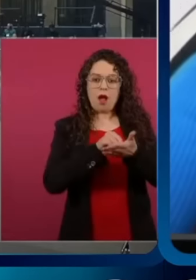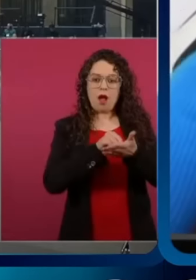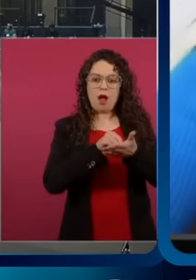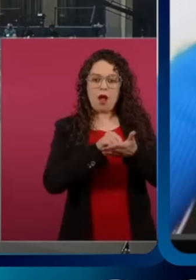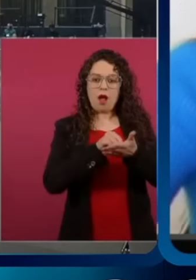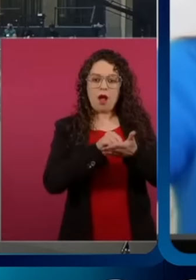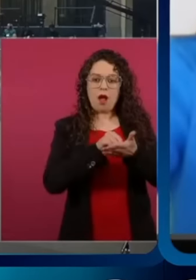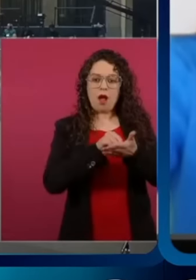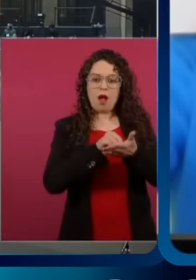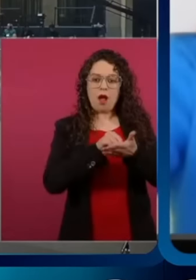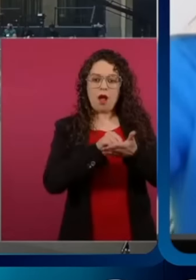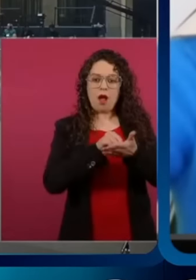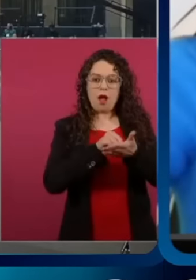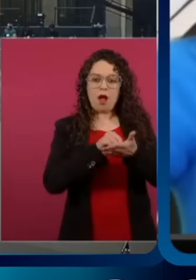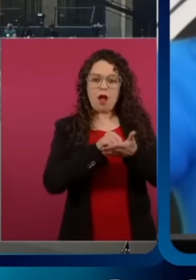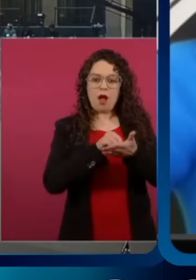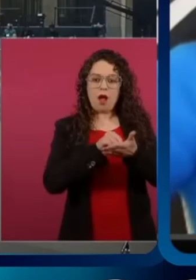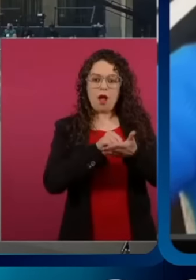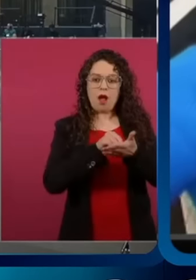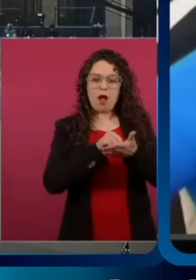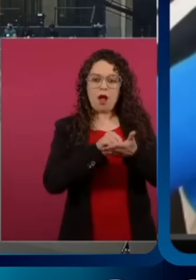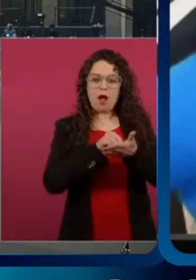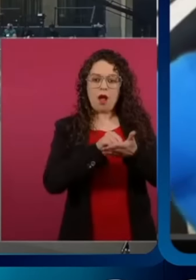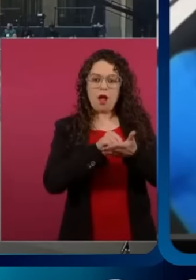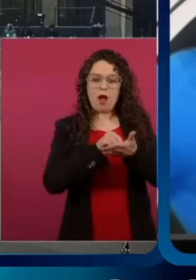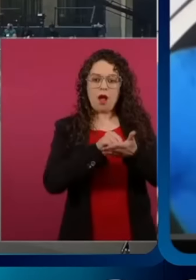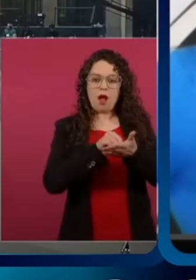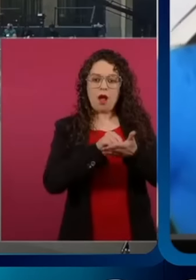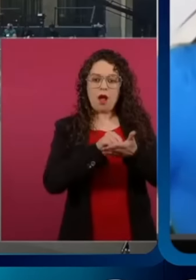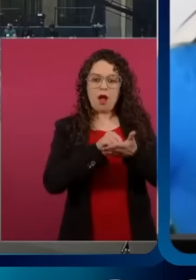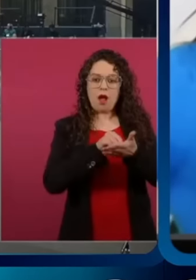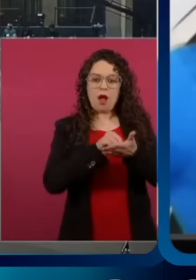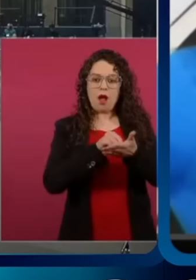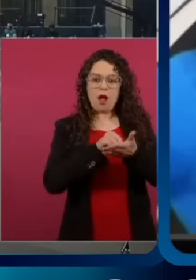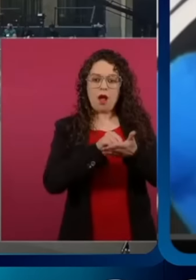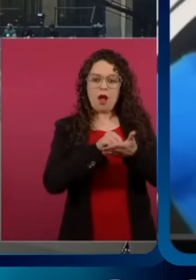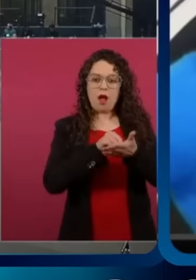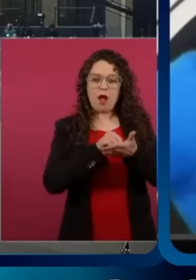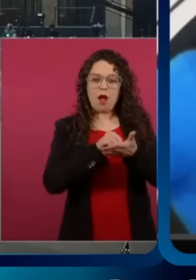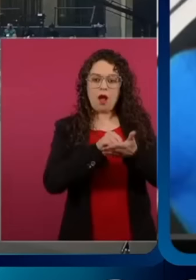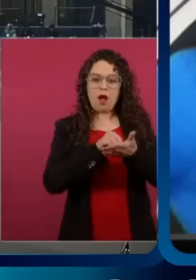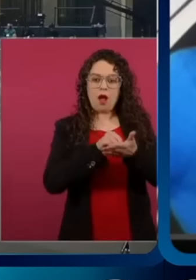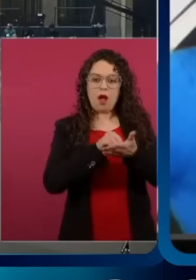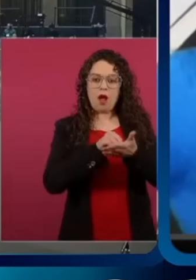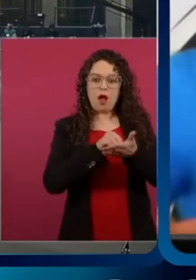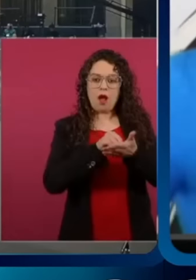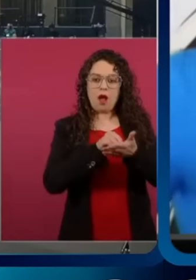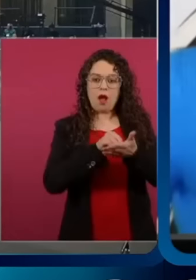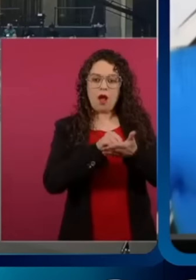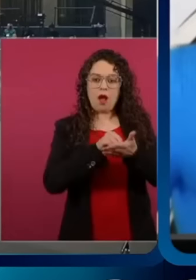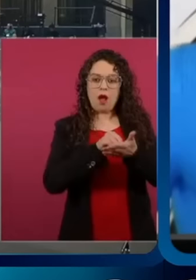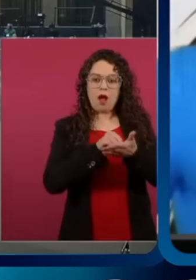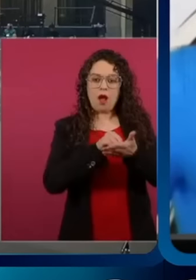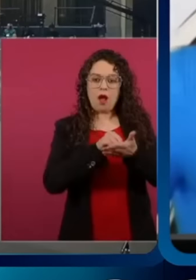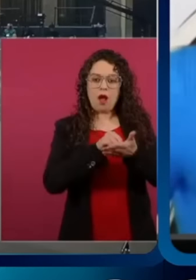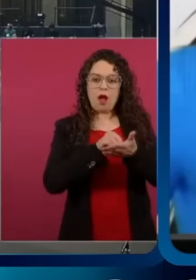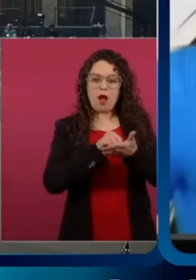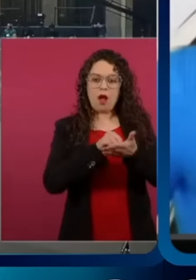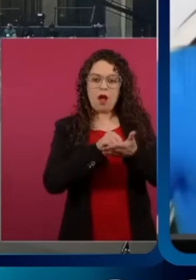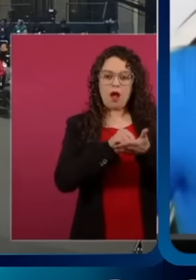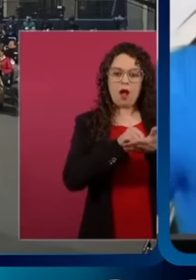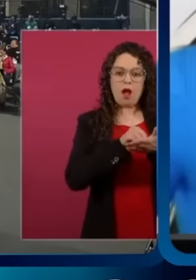hoy estuvo Reina en la mañanera. Perdón, yo puse Suiza, es Holanda. Ahorita modificamos el título de